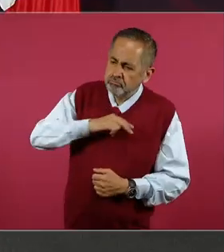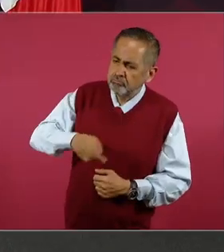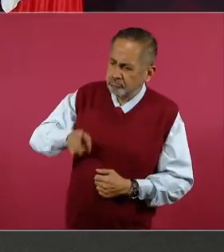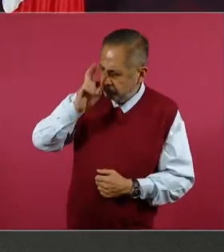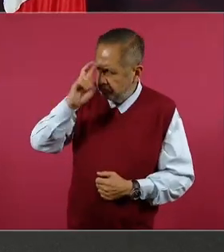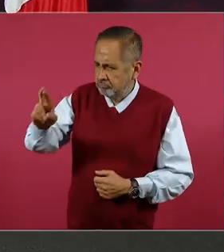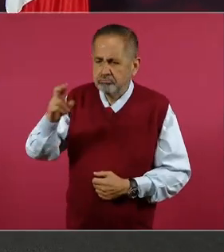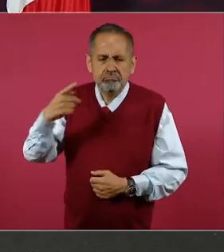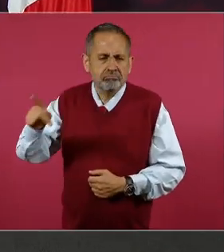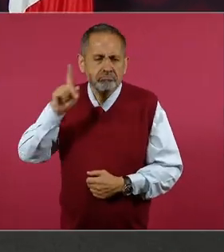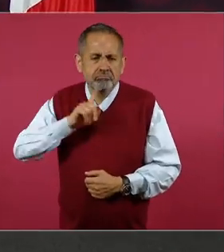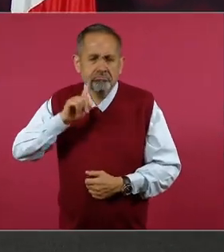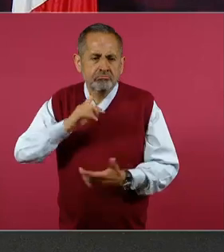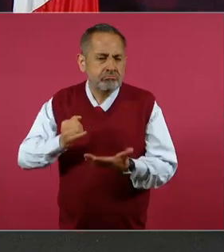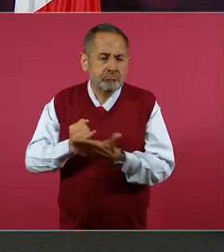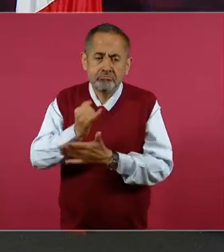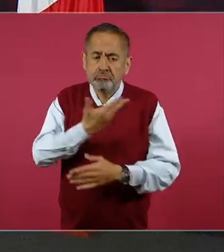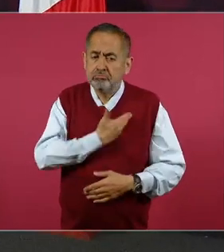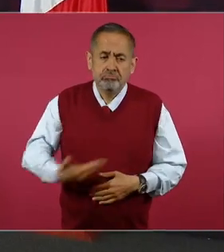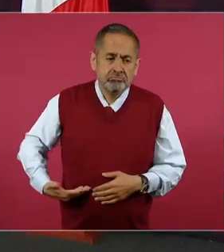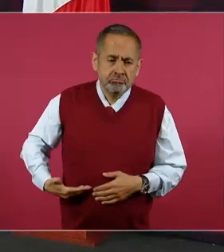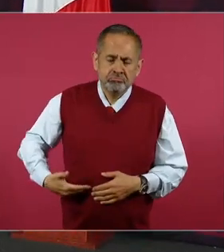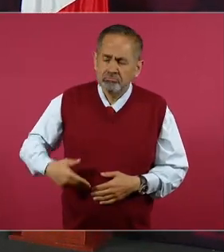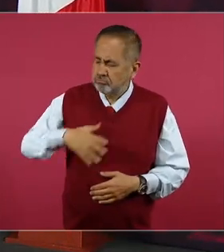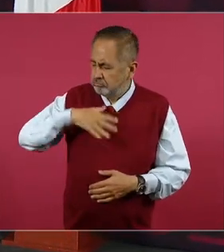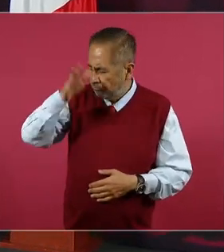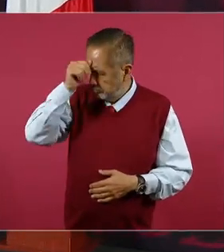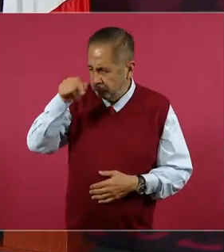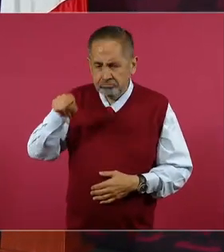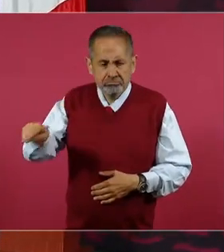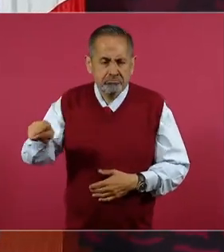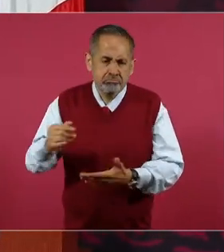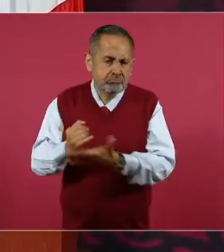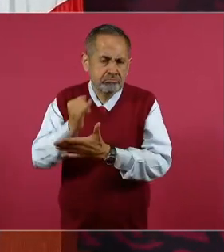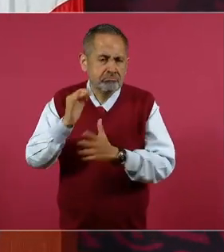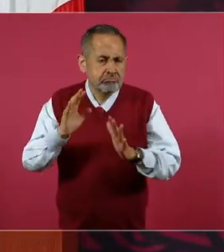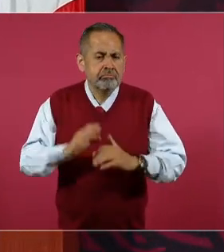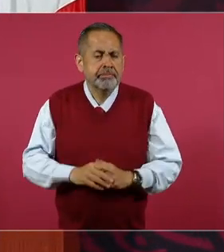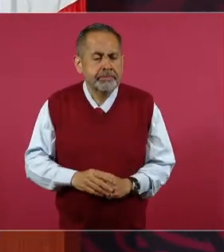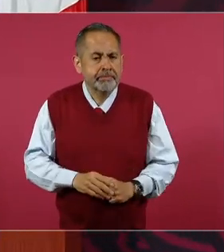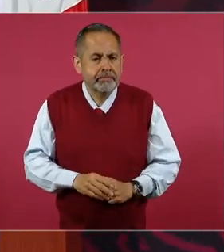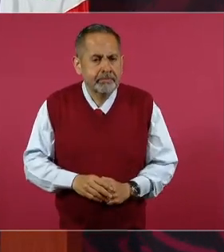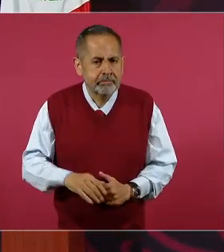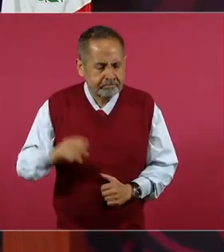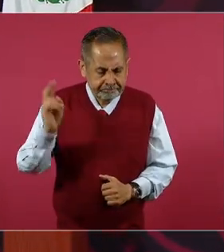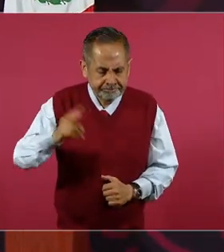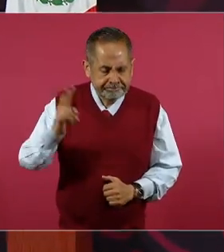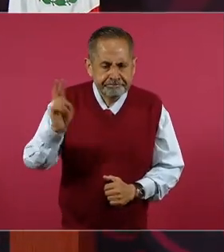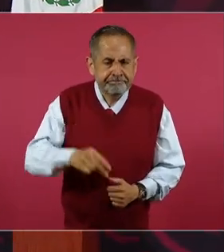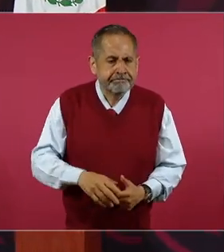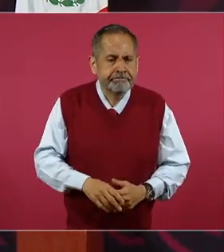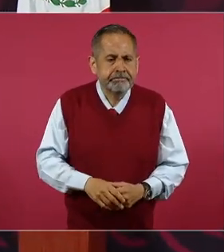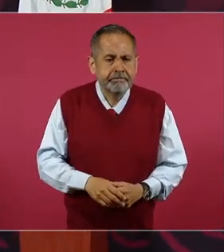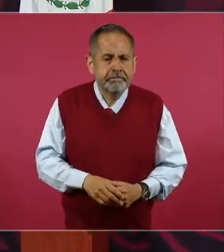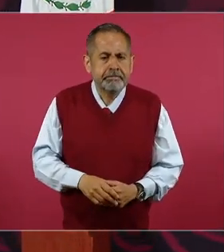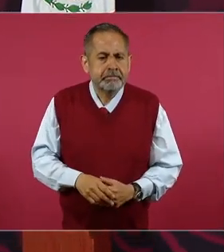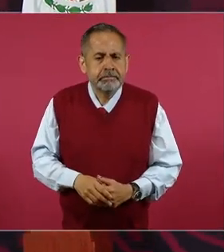en esa decisión. Y sí, en efecto,